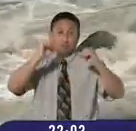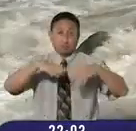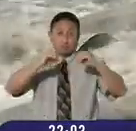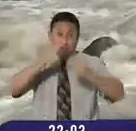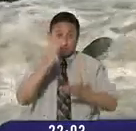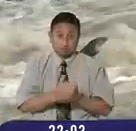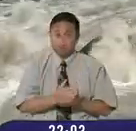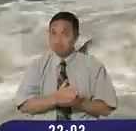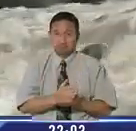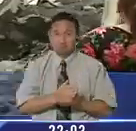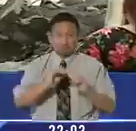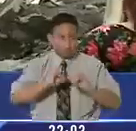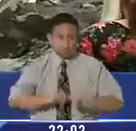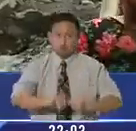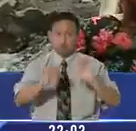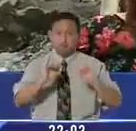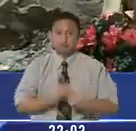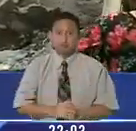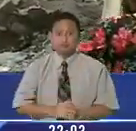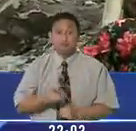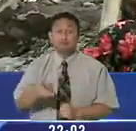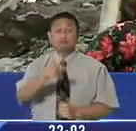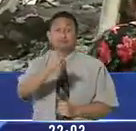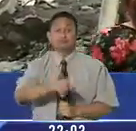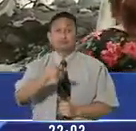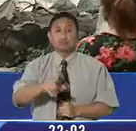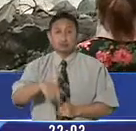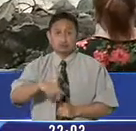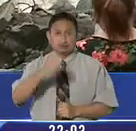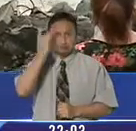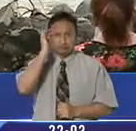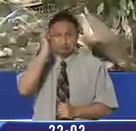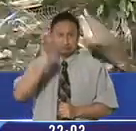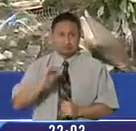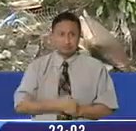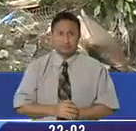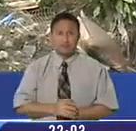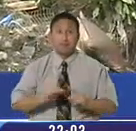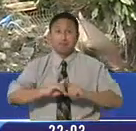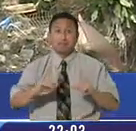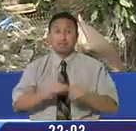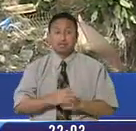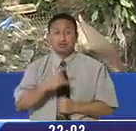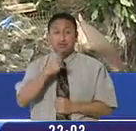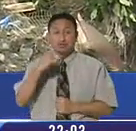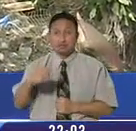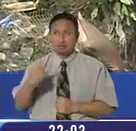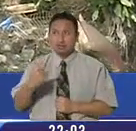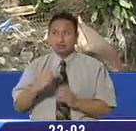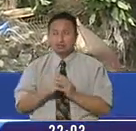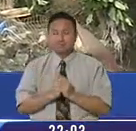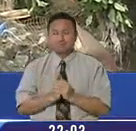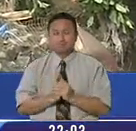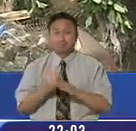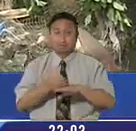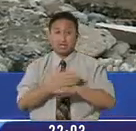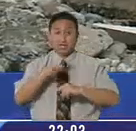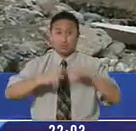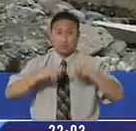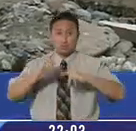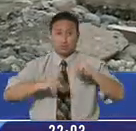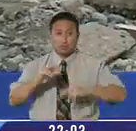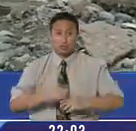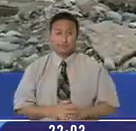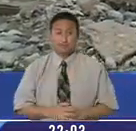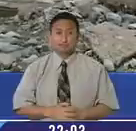en la provincia de Cotopaxi y los comuneros temen por sus vidas, pero se aferran a lo que construyeron con tanto esfuerzo.